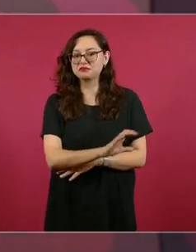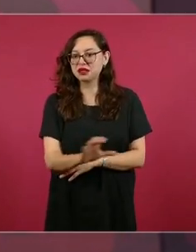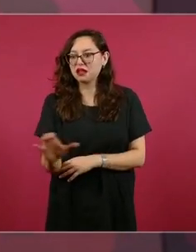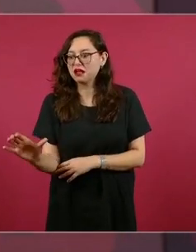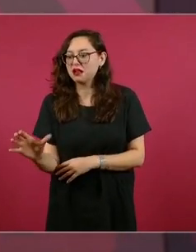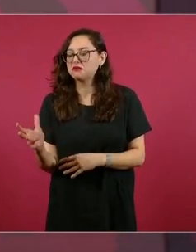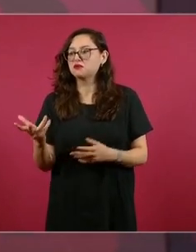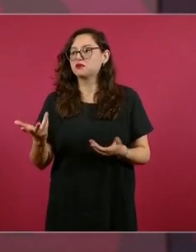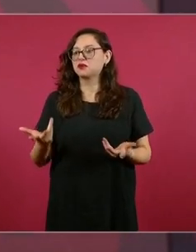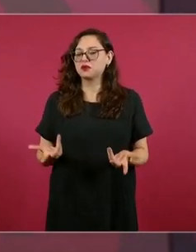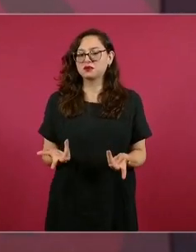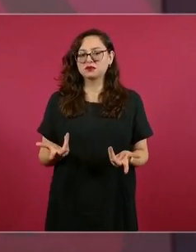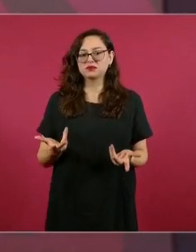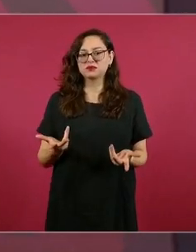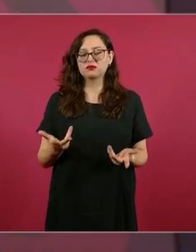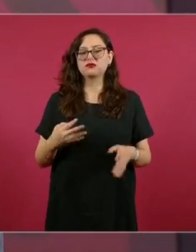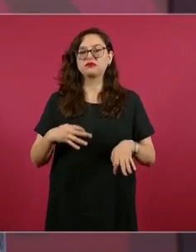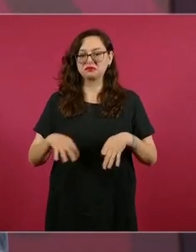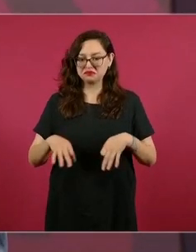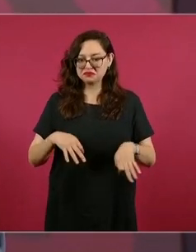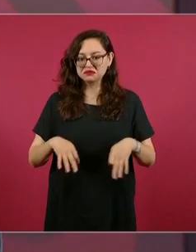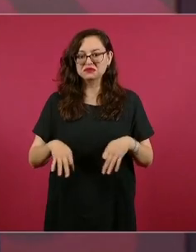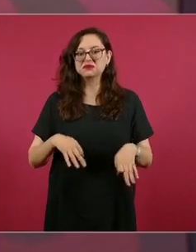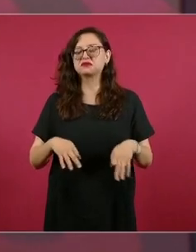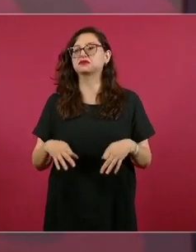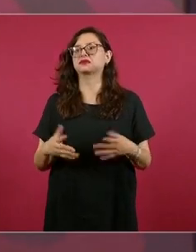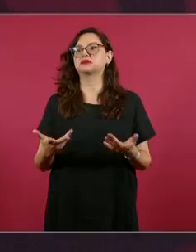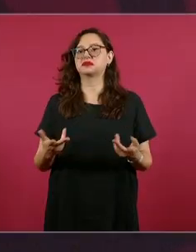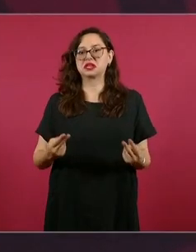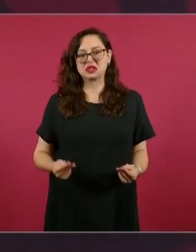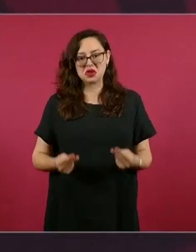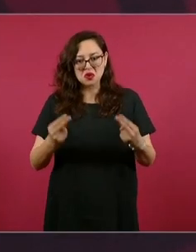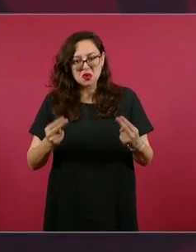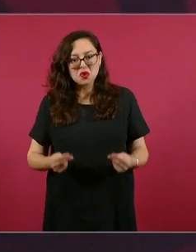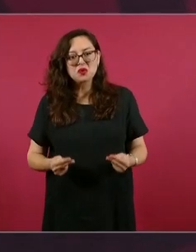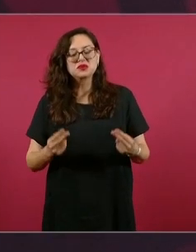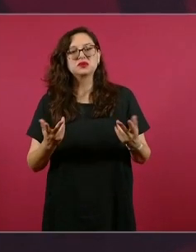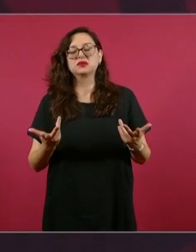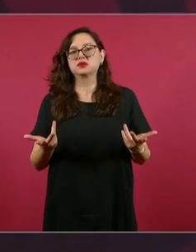campesinos, obreros, comerciantes,